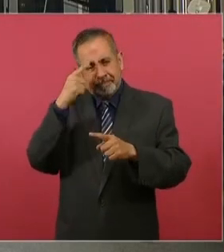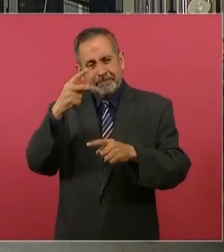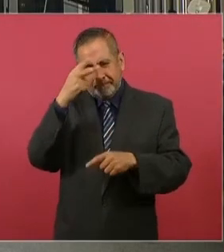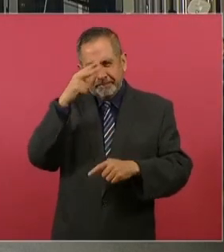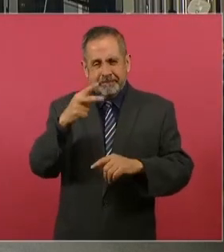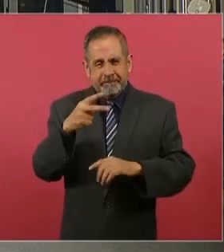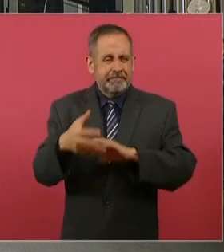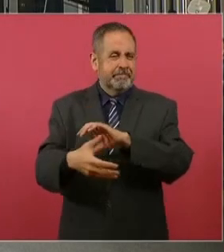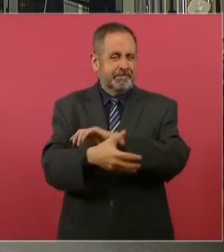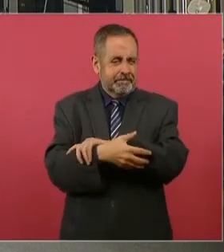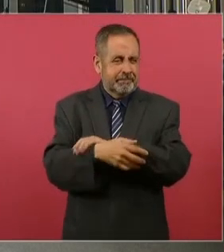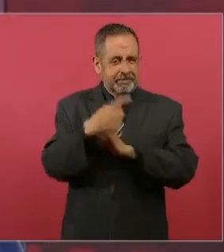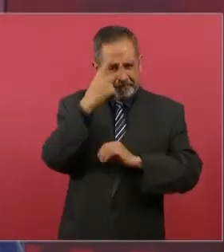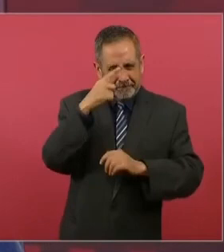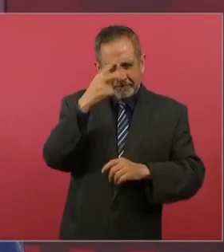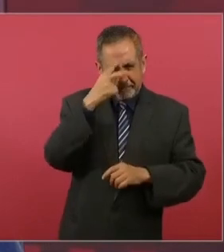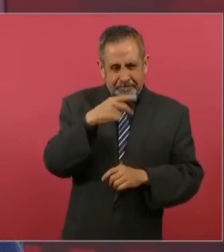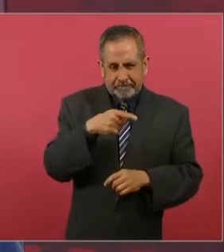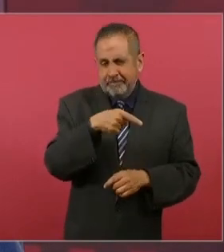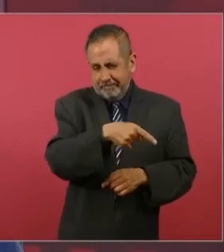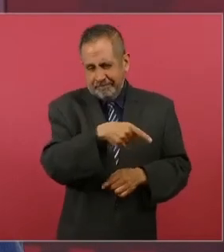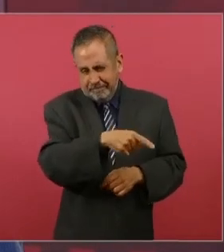Eso es lo que quisieran.